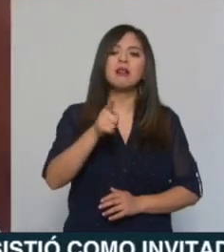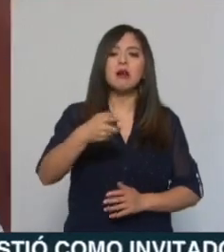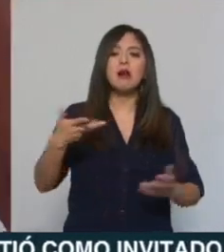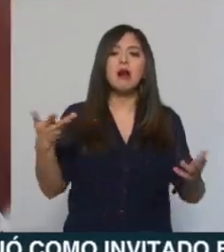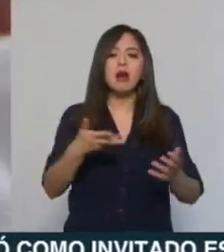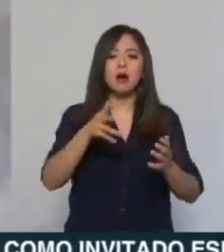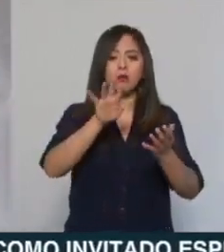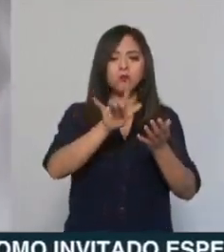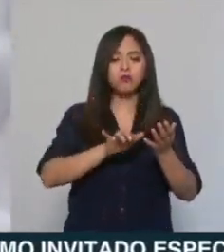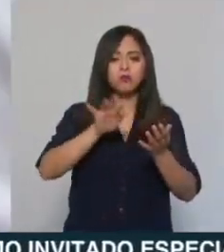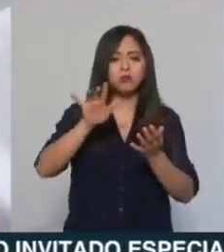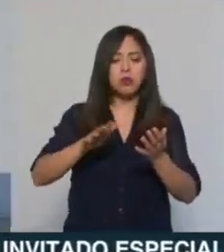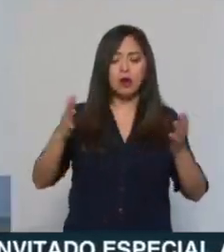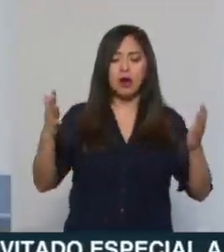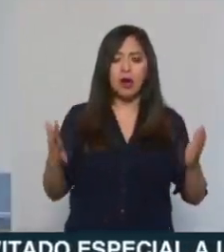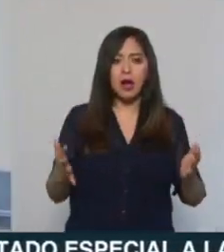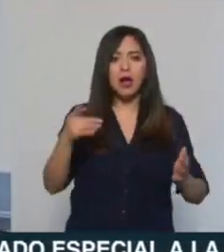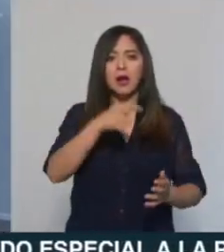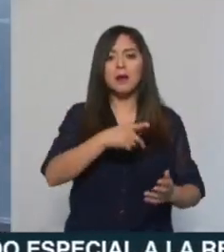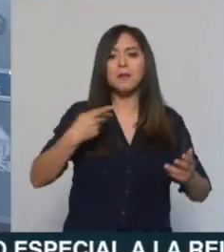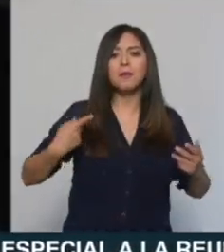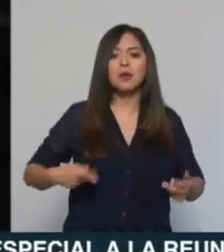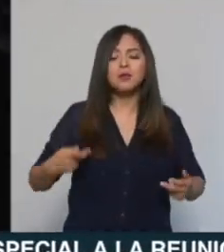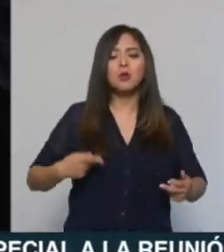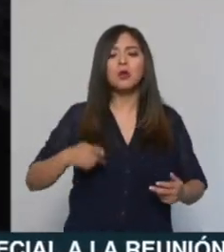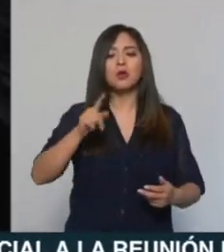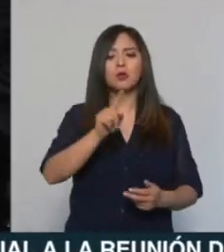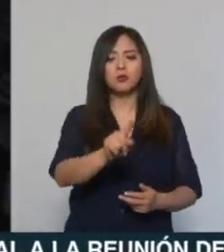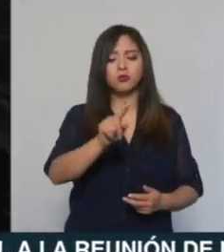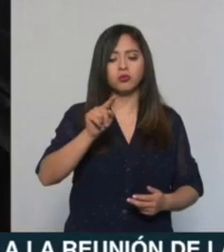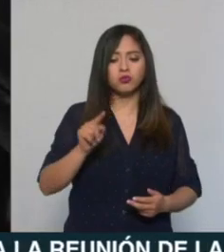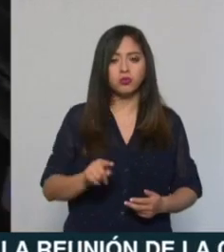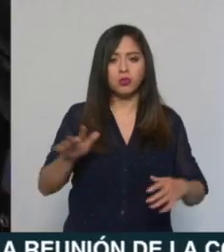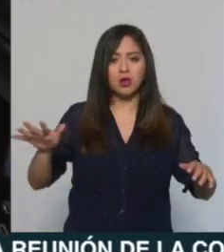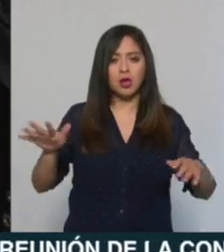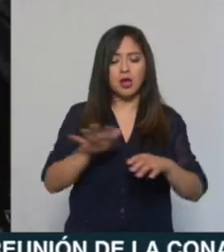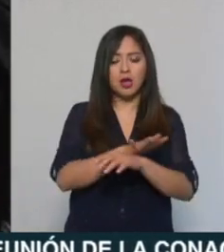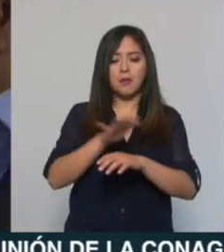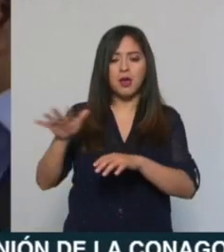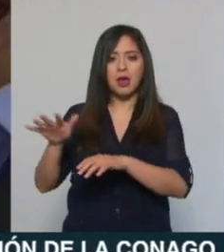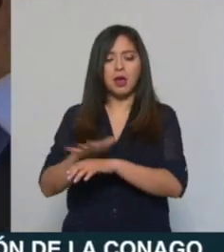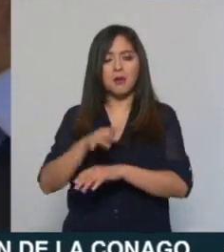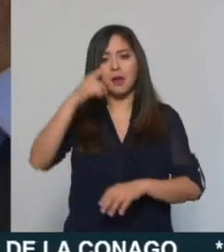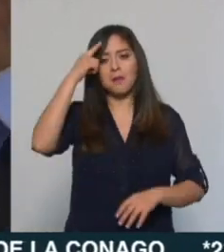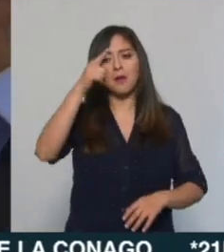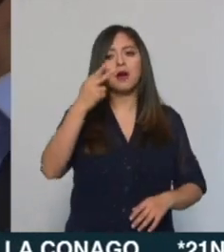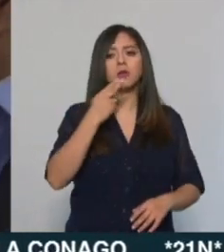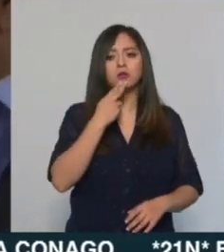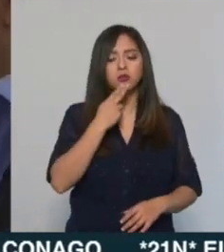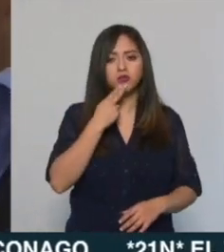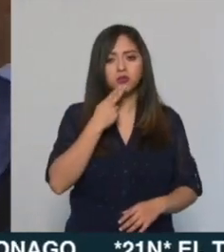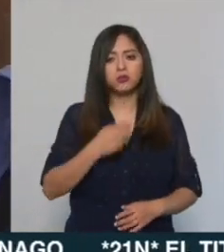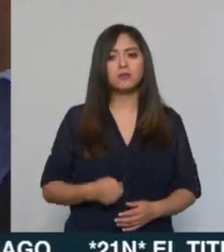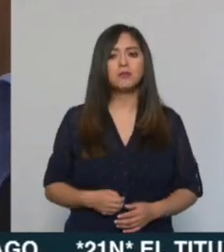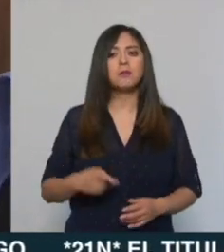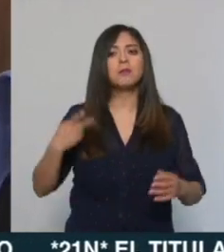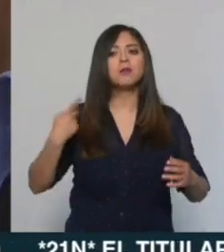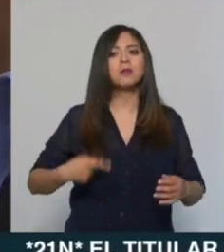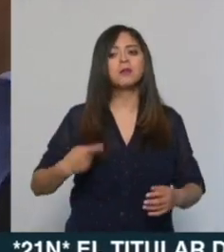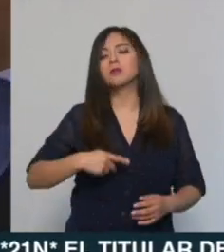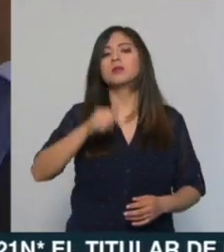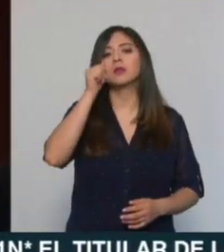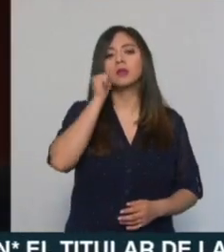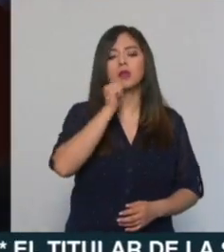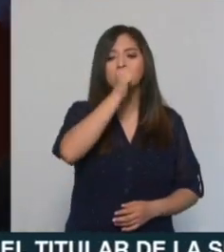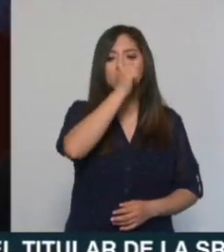es un teclado grande, el cual el joven va cambiando las plantillas que necesita. Para las personas con discapacidad